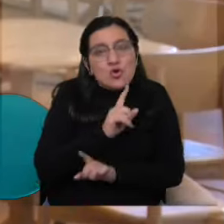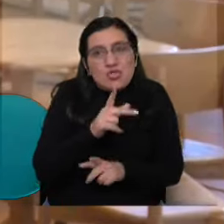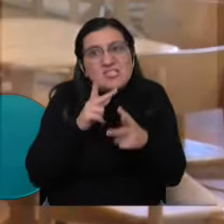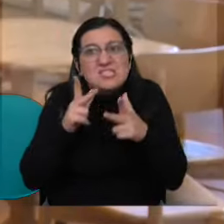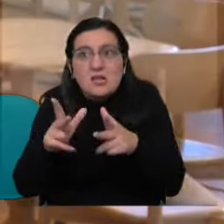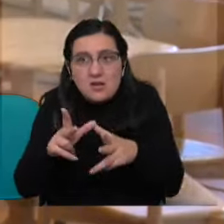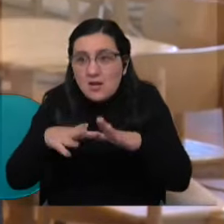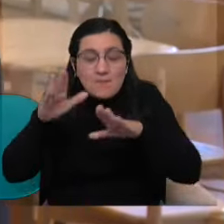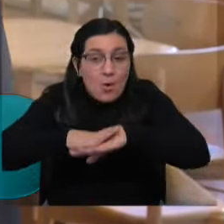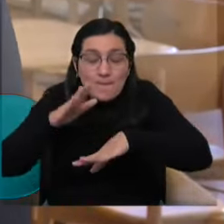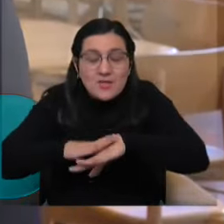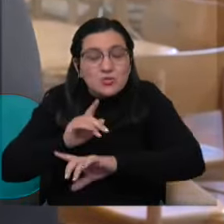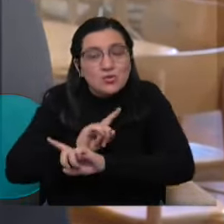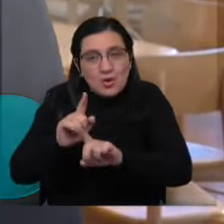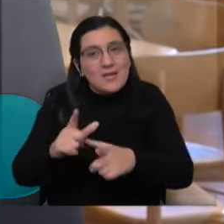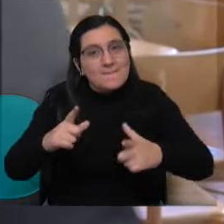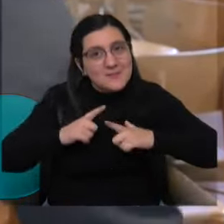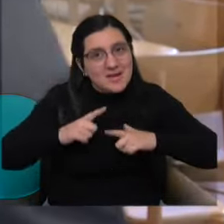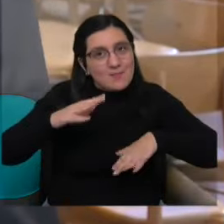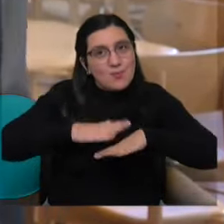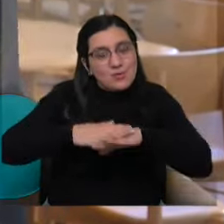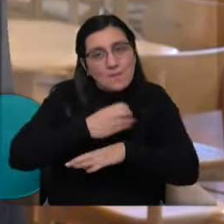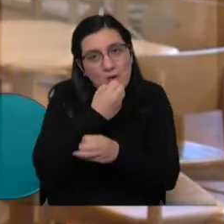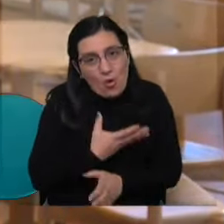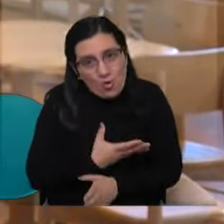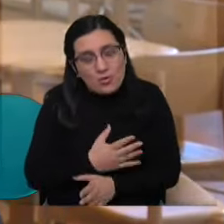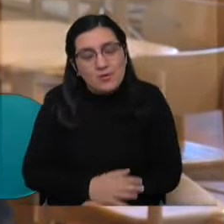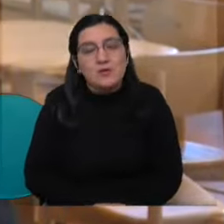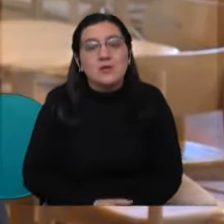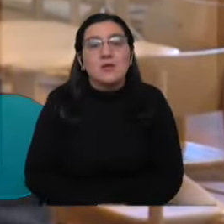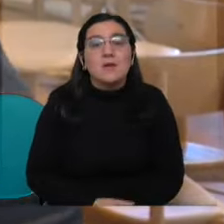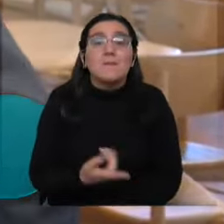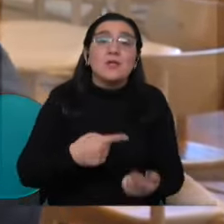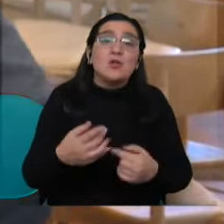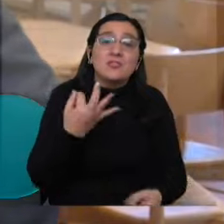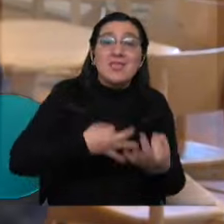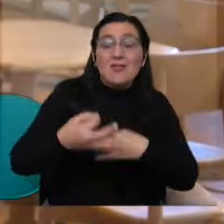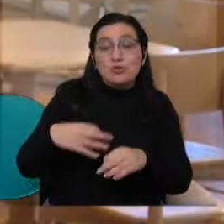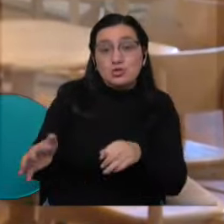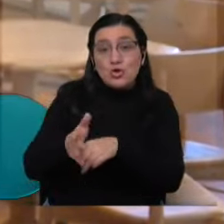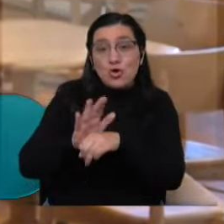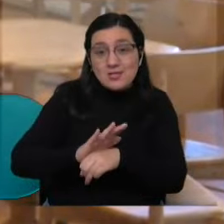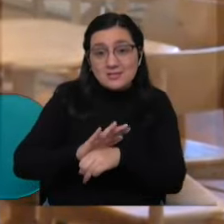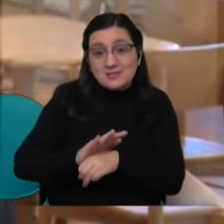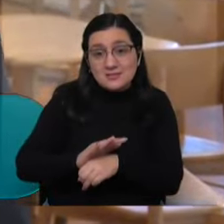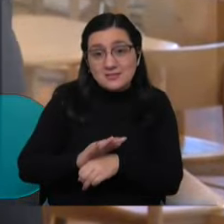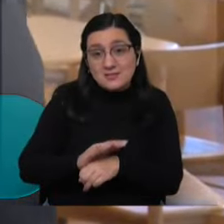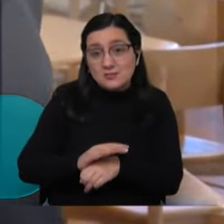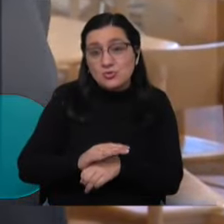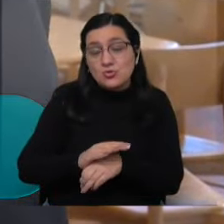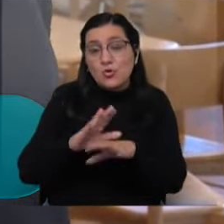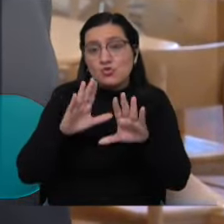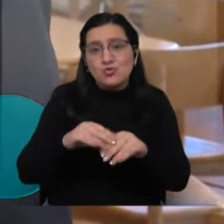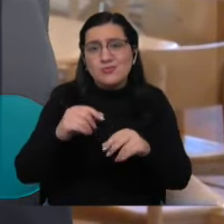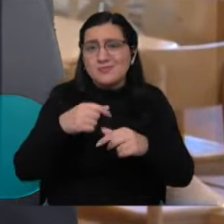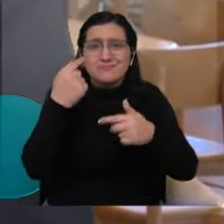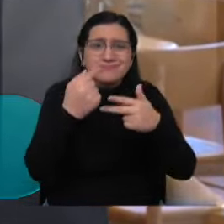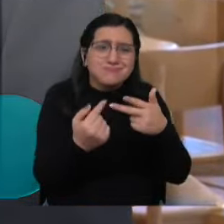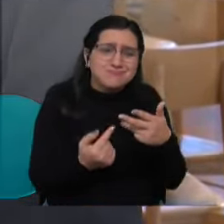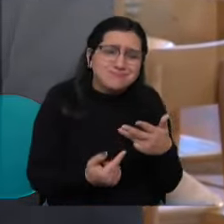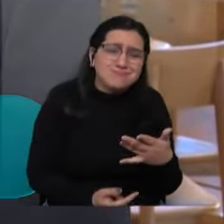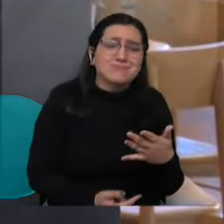el momento que están preparados para recibirlo Pero de alguna manera el teatro saliz como como bien vos decías este con con toda esta enumeración histórica